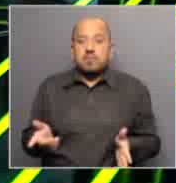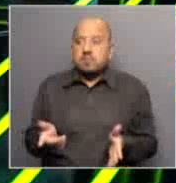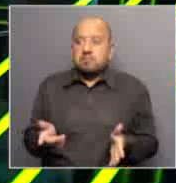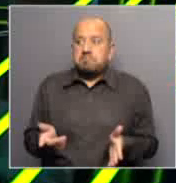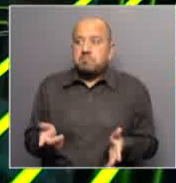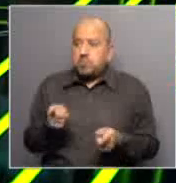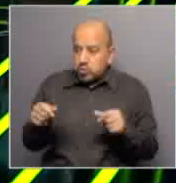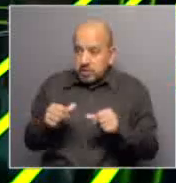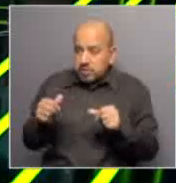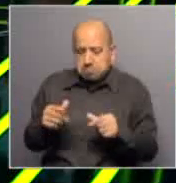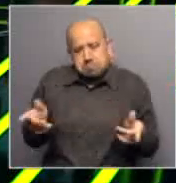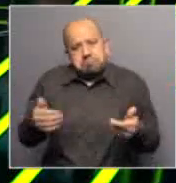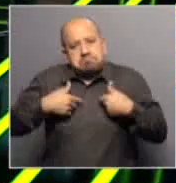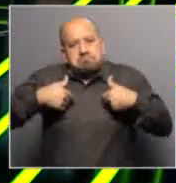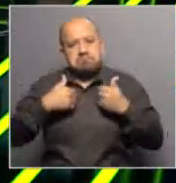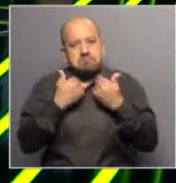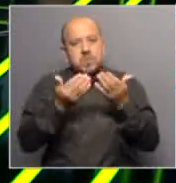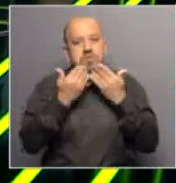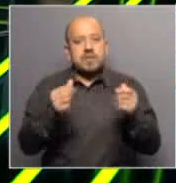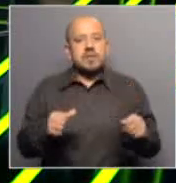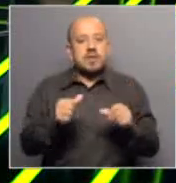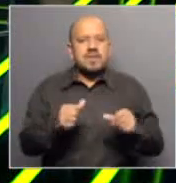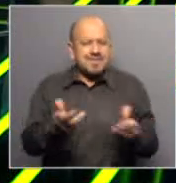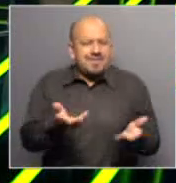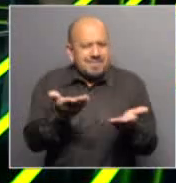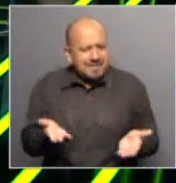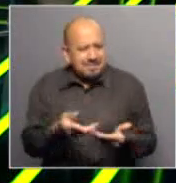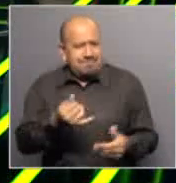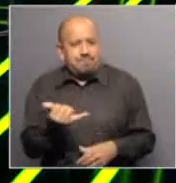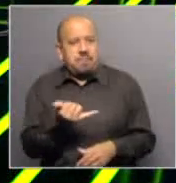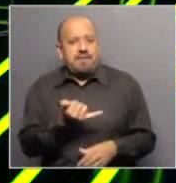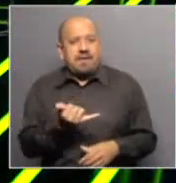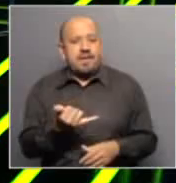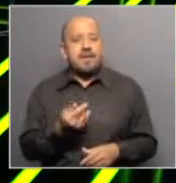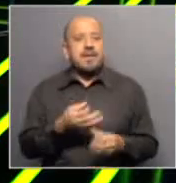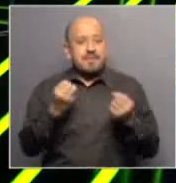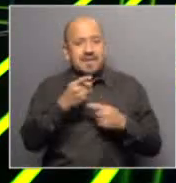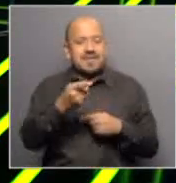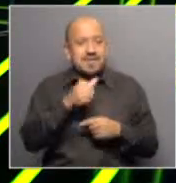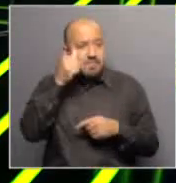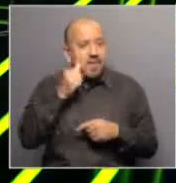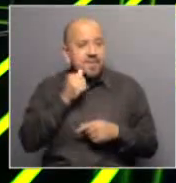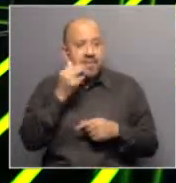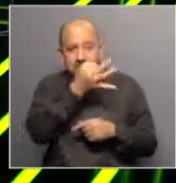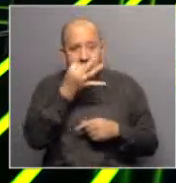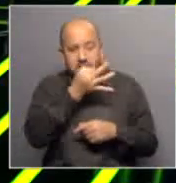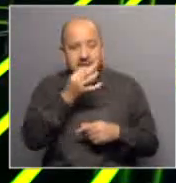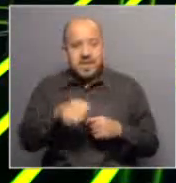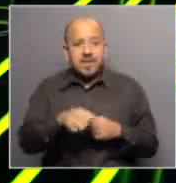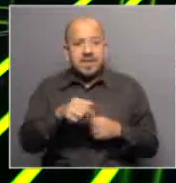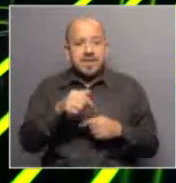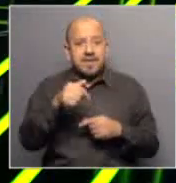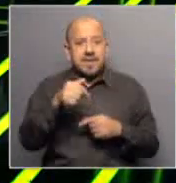si se hizo. Pero además es ridículo. Fíjate, si algún narcotraficante le va a interesar